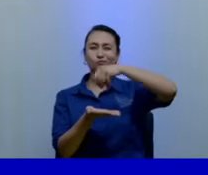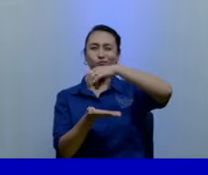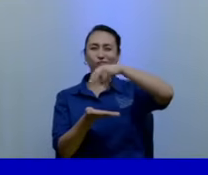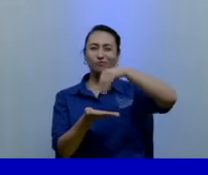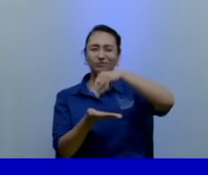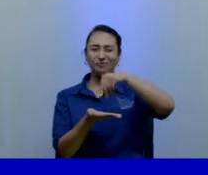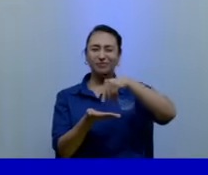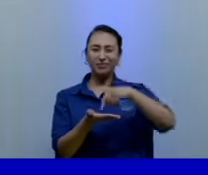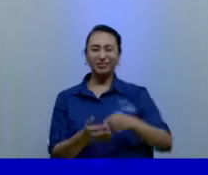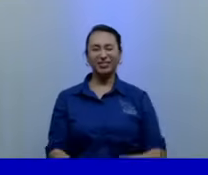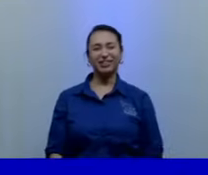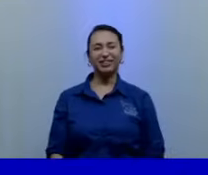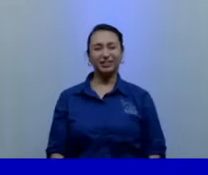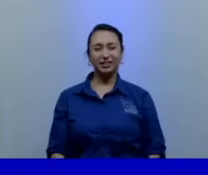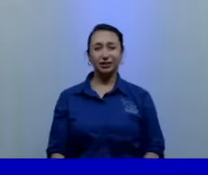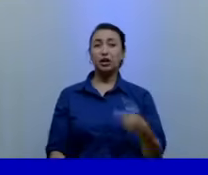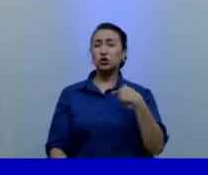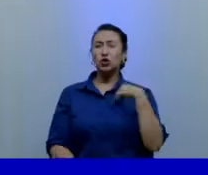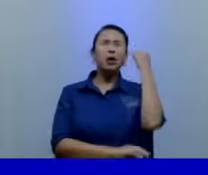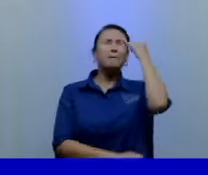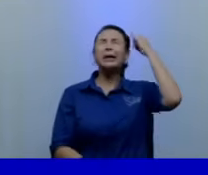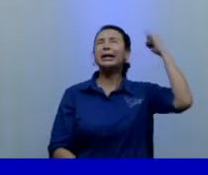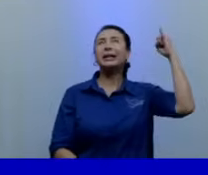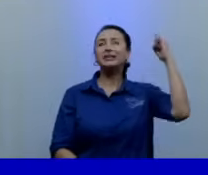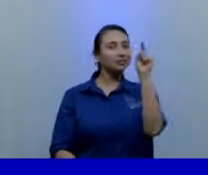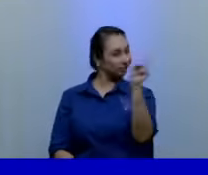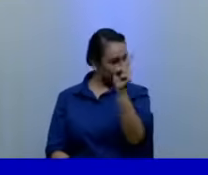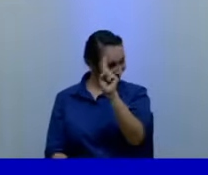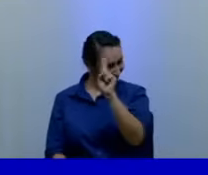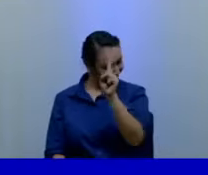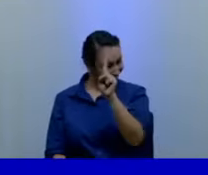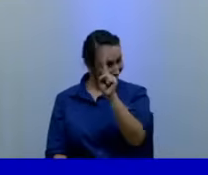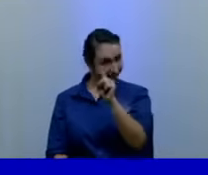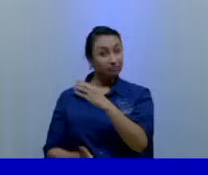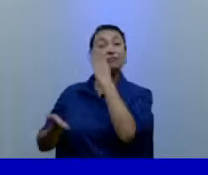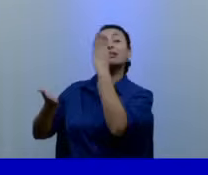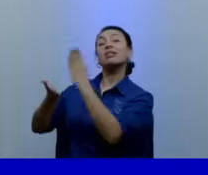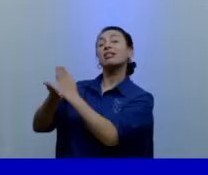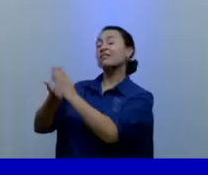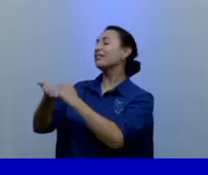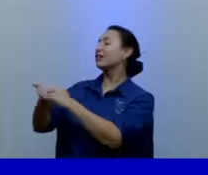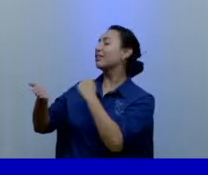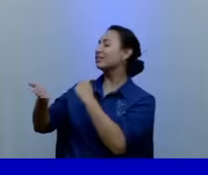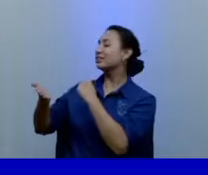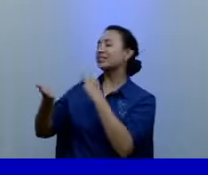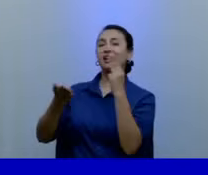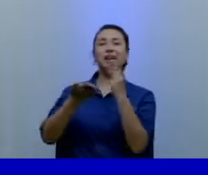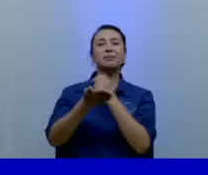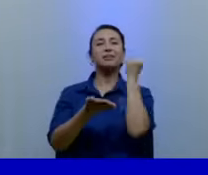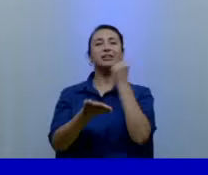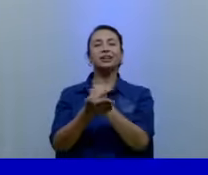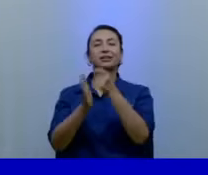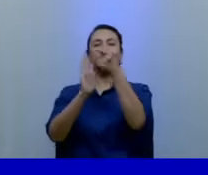no me lo imaginé. No, yo no me lo imaginé. Ya le dije, no me lo inventé. Mateo capítulo 5, versículo 13 dice,